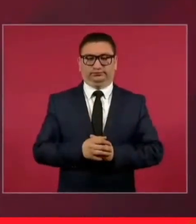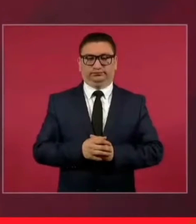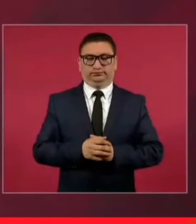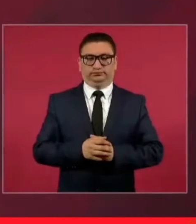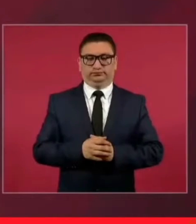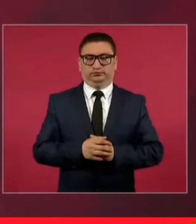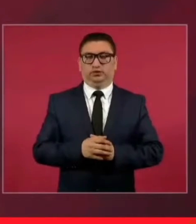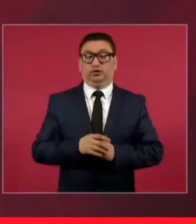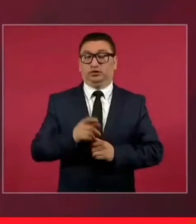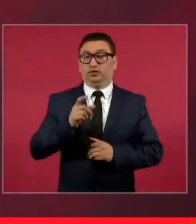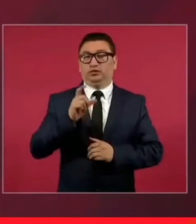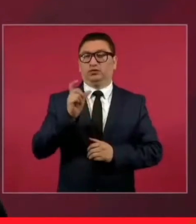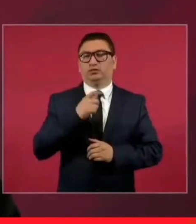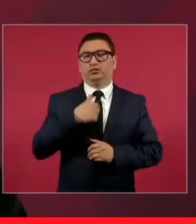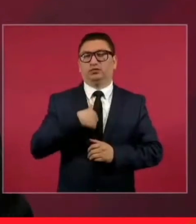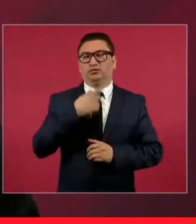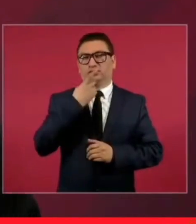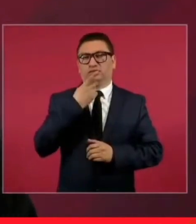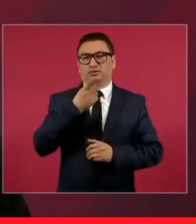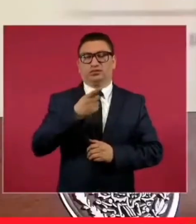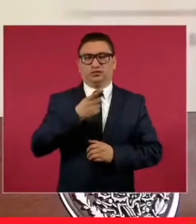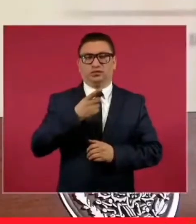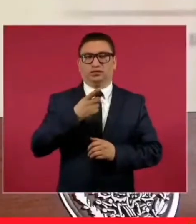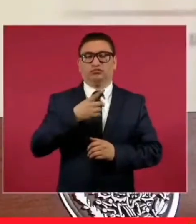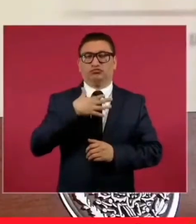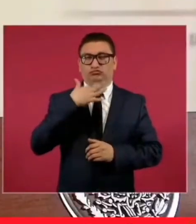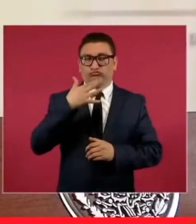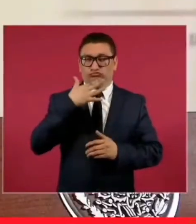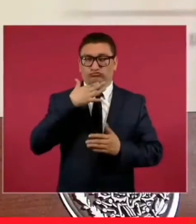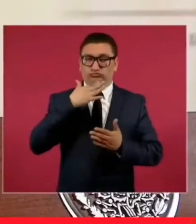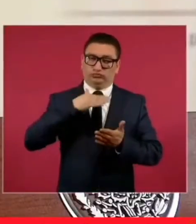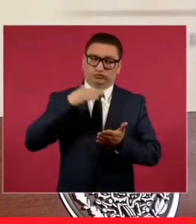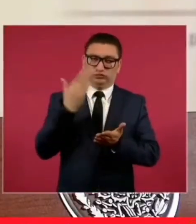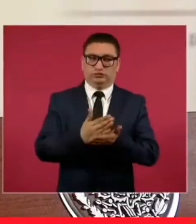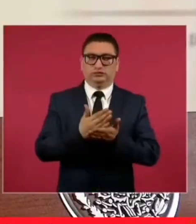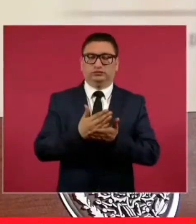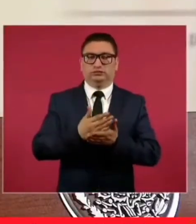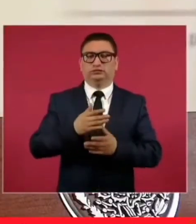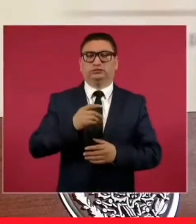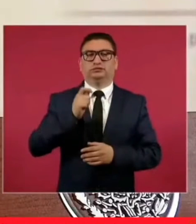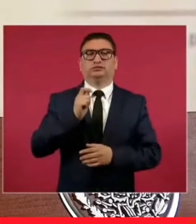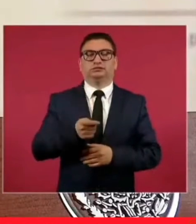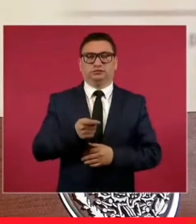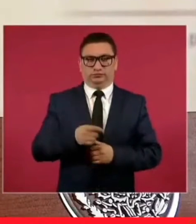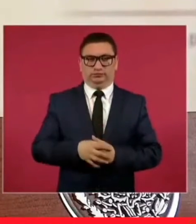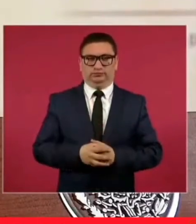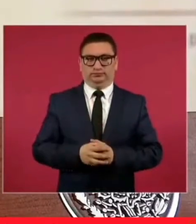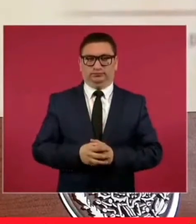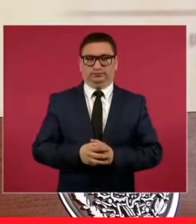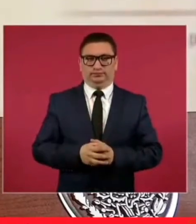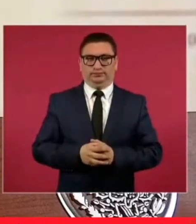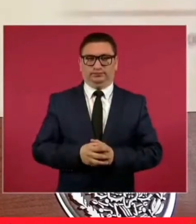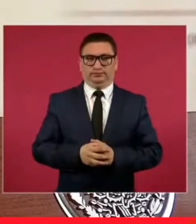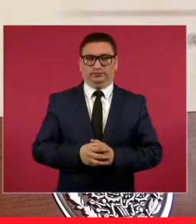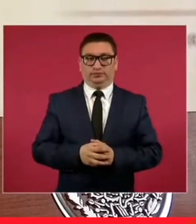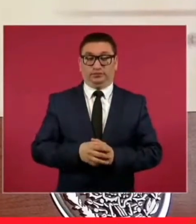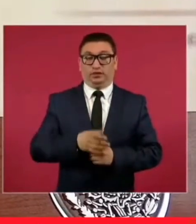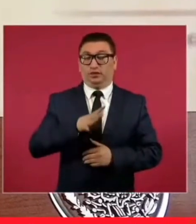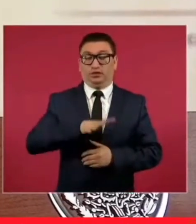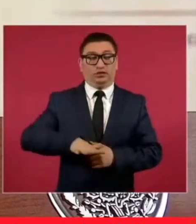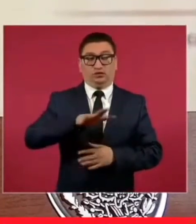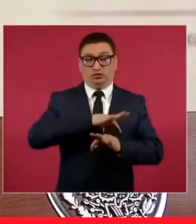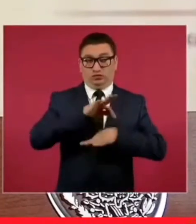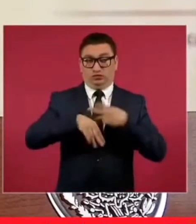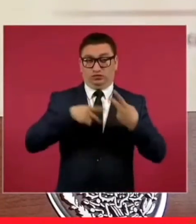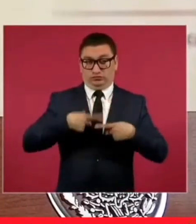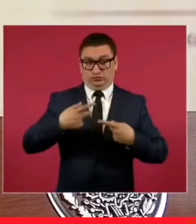importantísimo, porque cuando hablo de acabar con la corrupción es que no haya evasión fiscal,